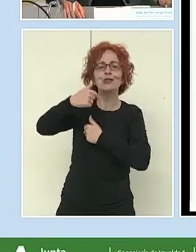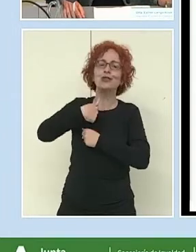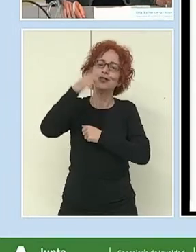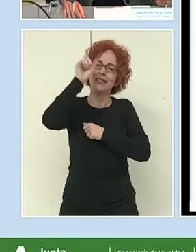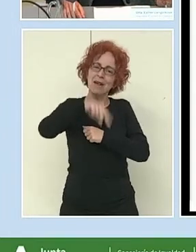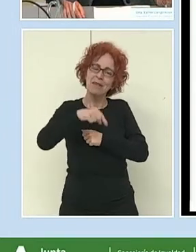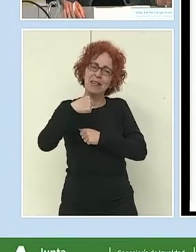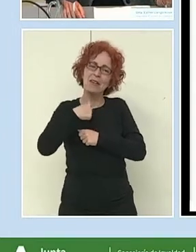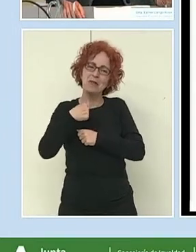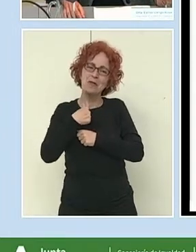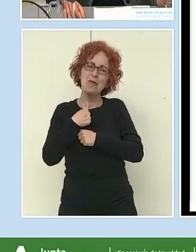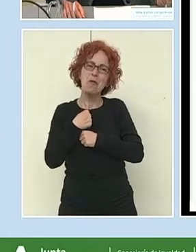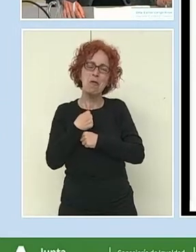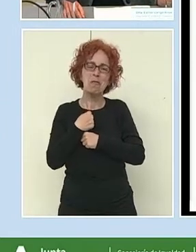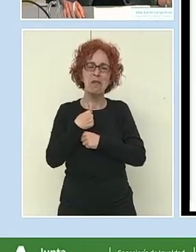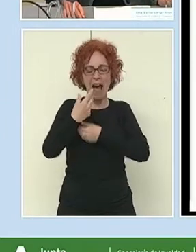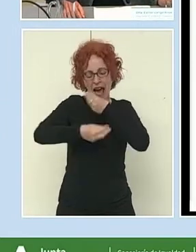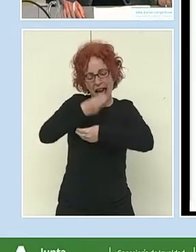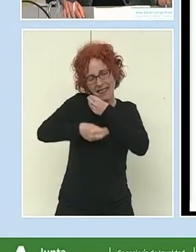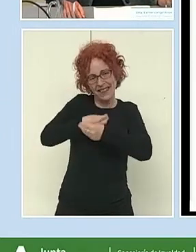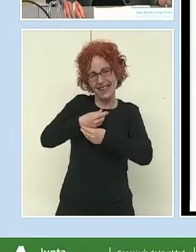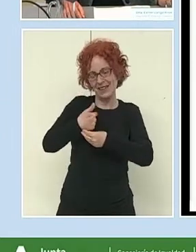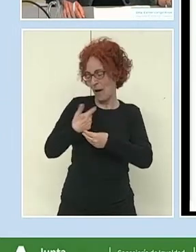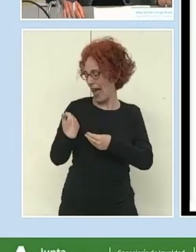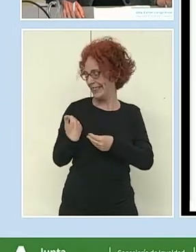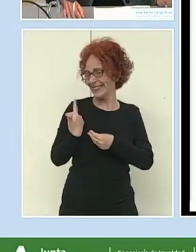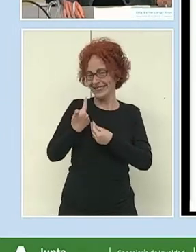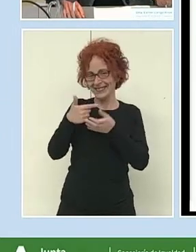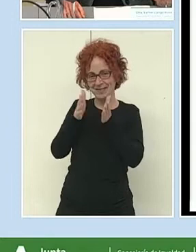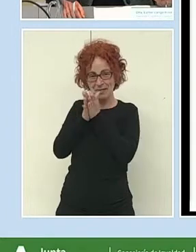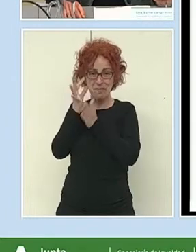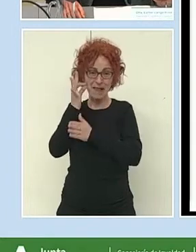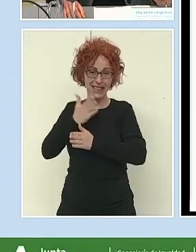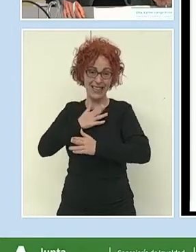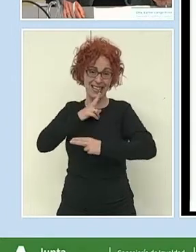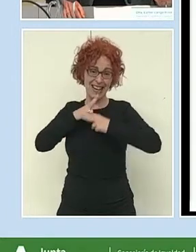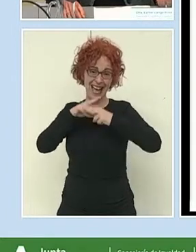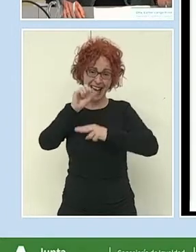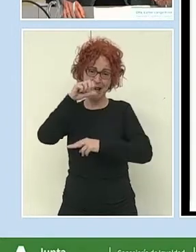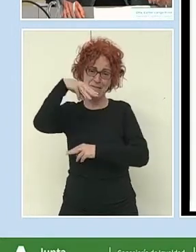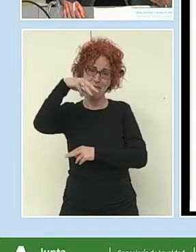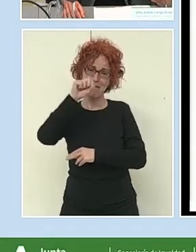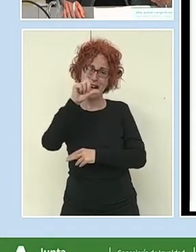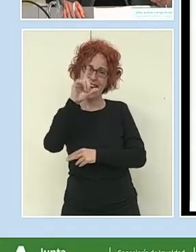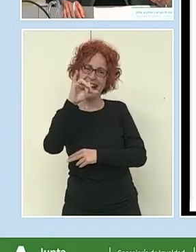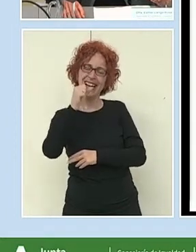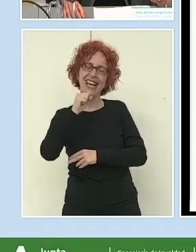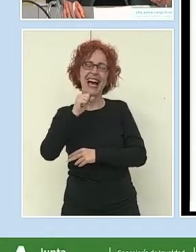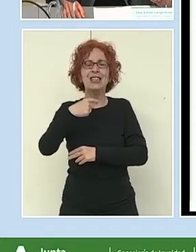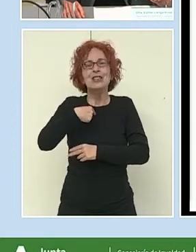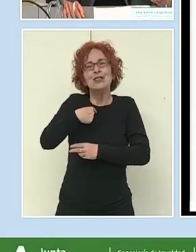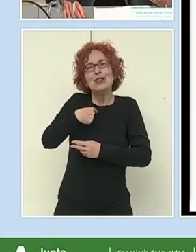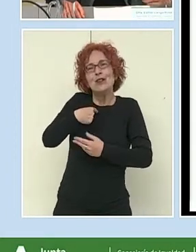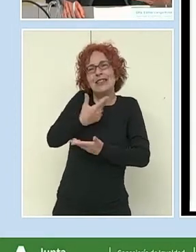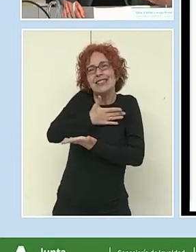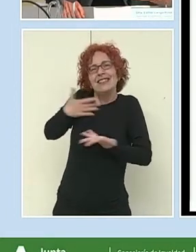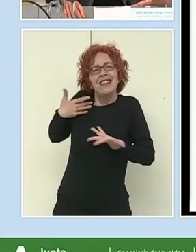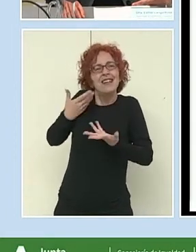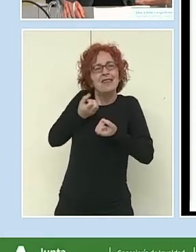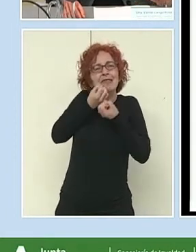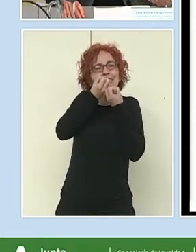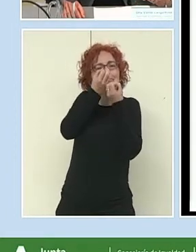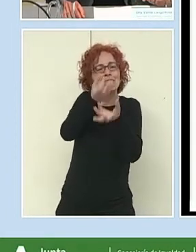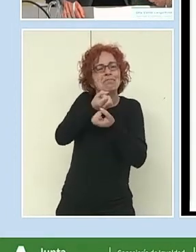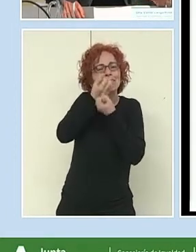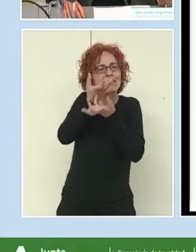también, como ya ha hecho mi compañera Amalia, pues contároslo a través de mi